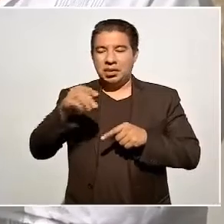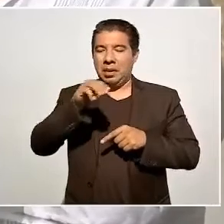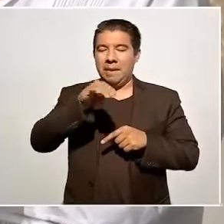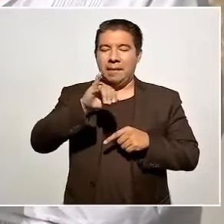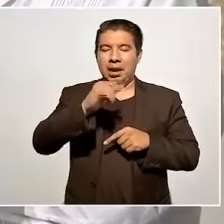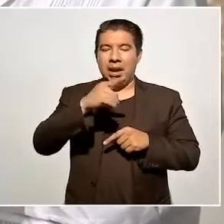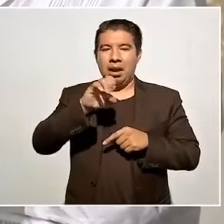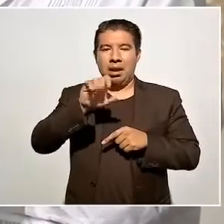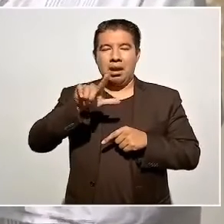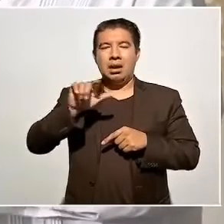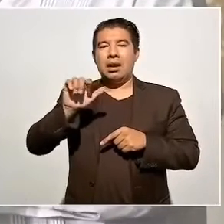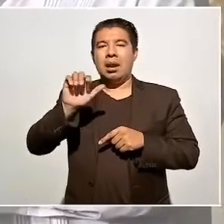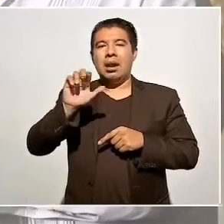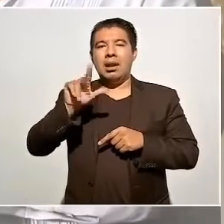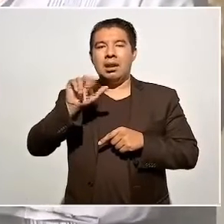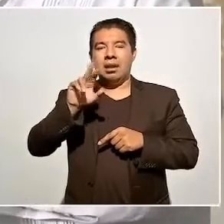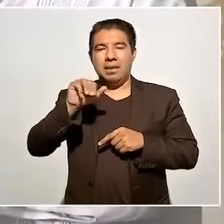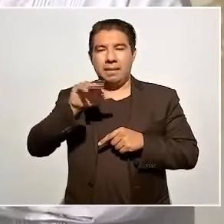del Cerro de